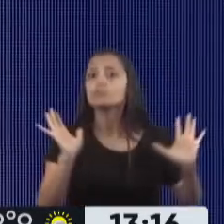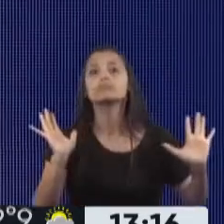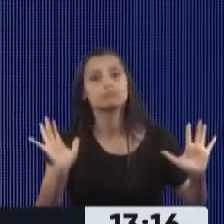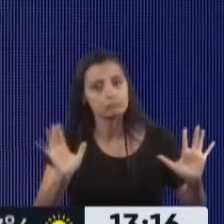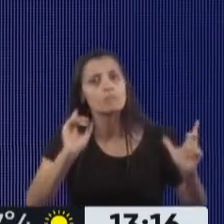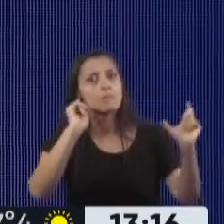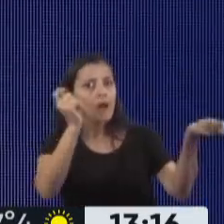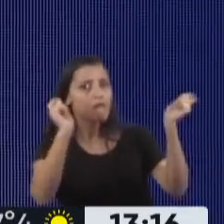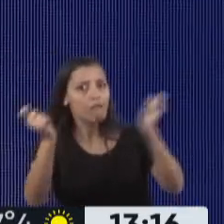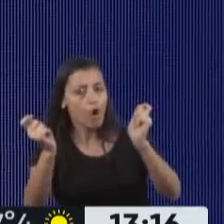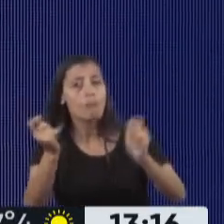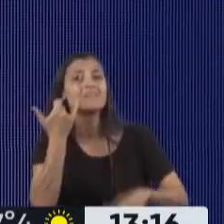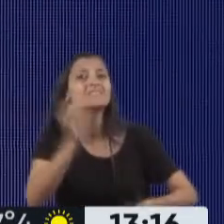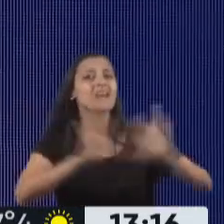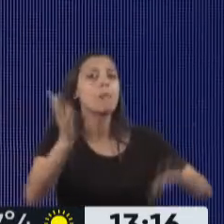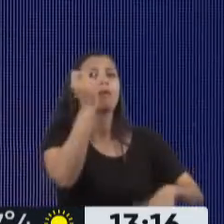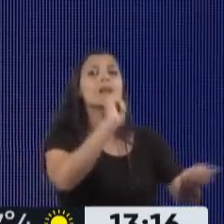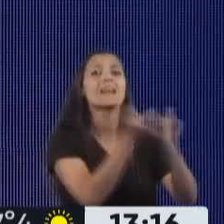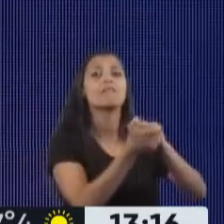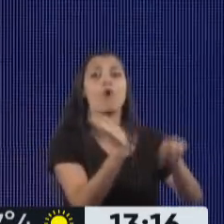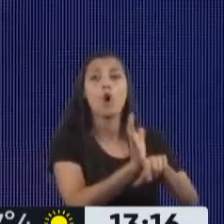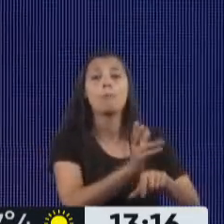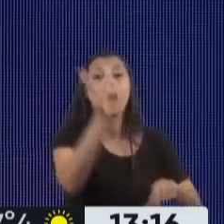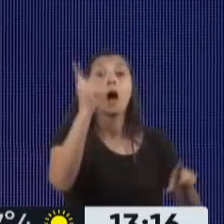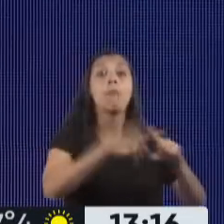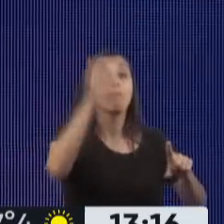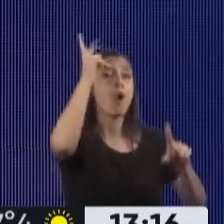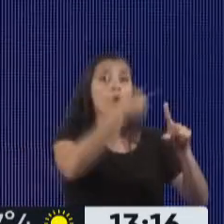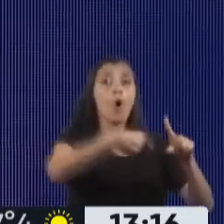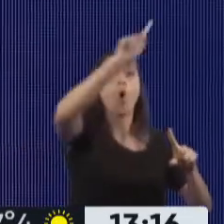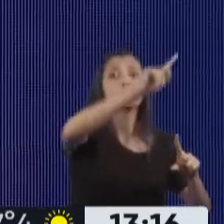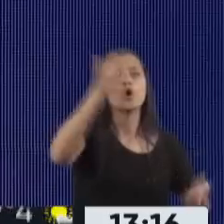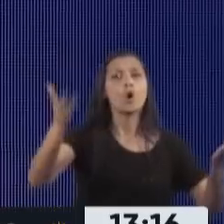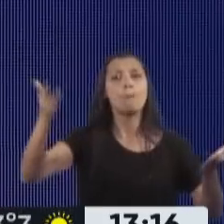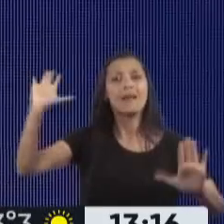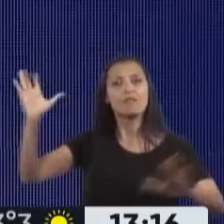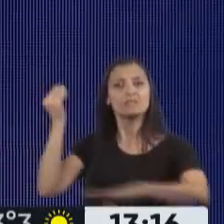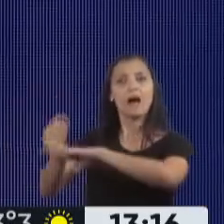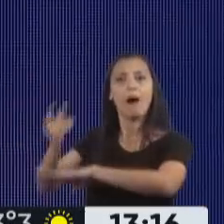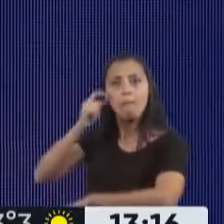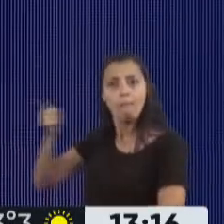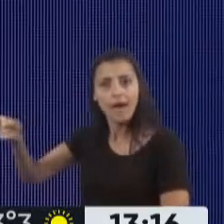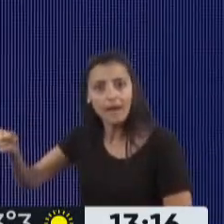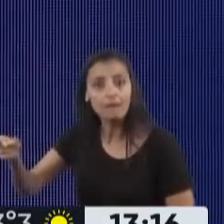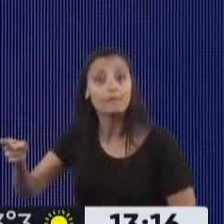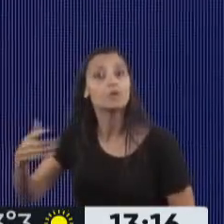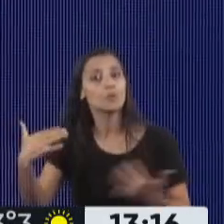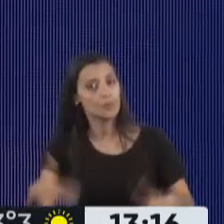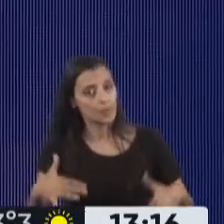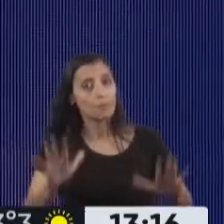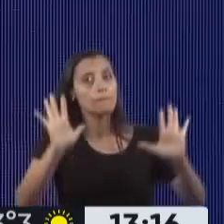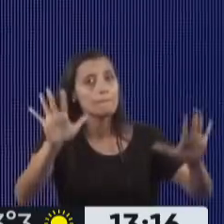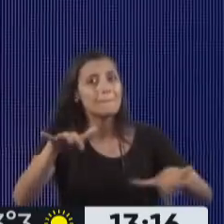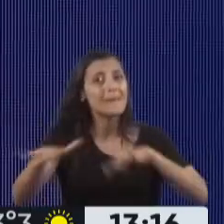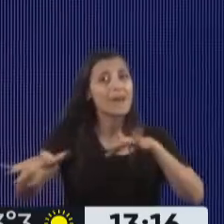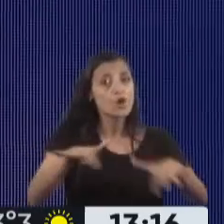se hizo una reforma 8 veces más grande que la que hizo Menem. Pero con la